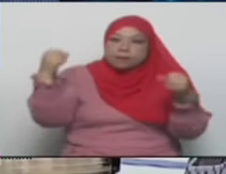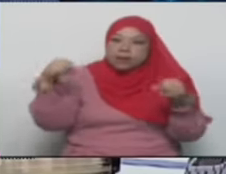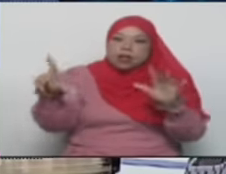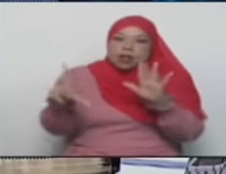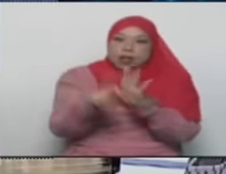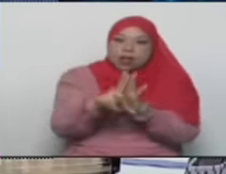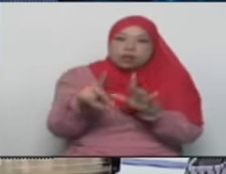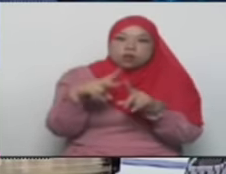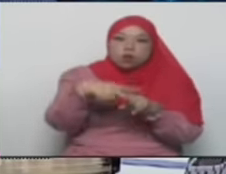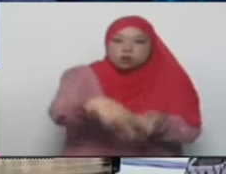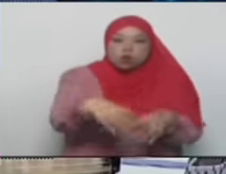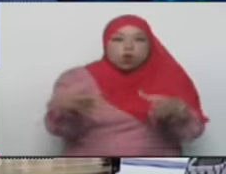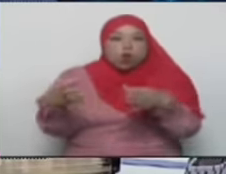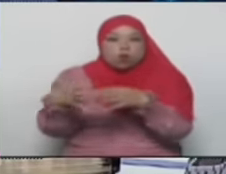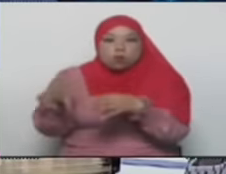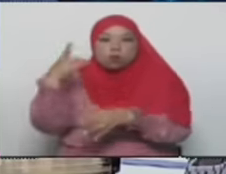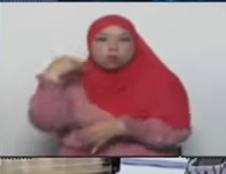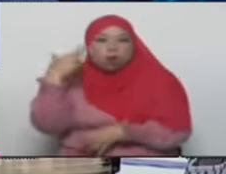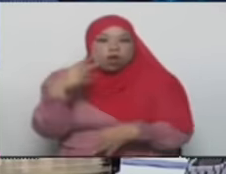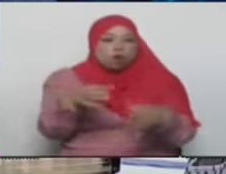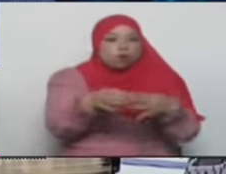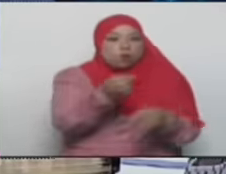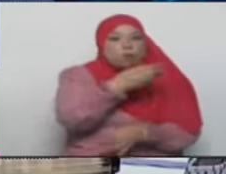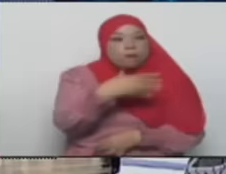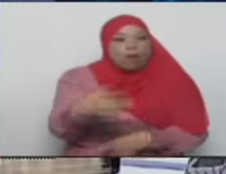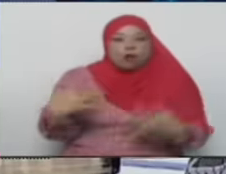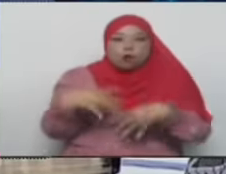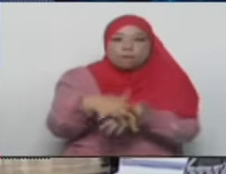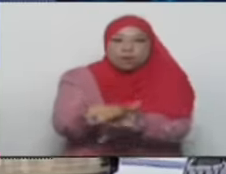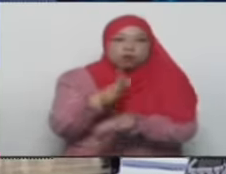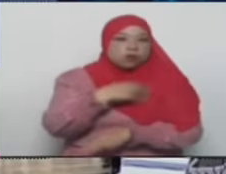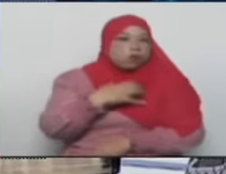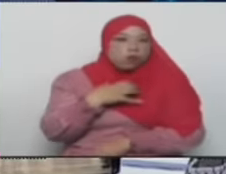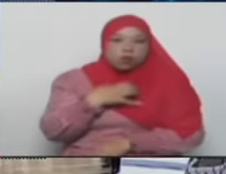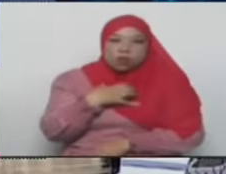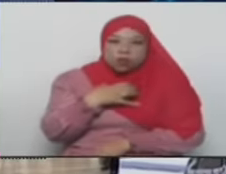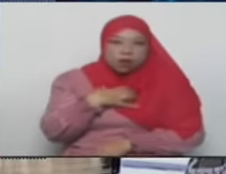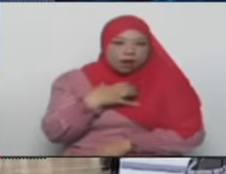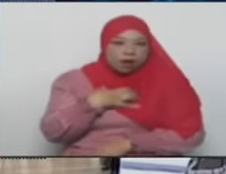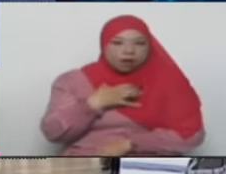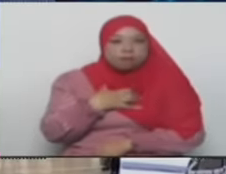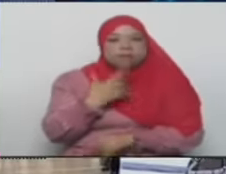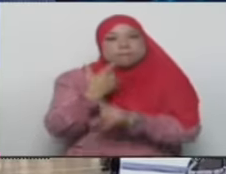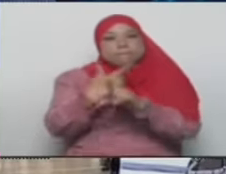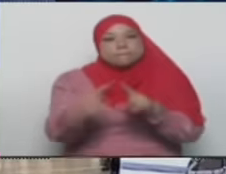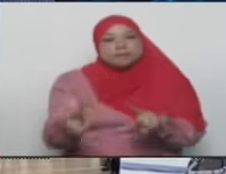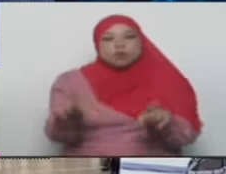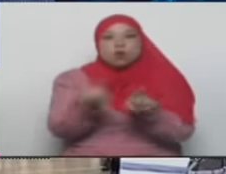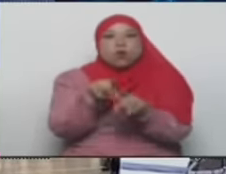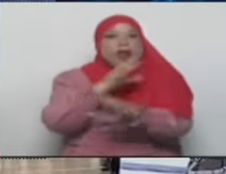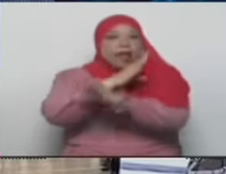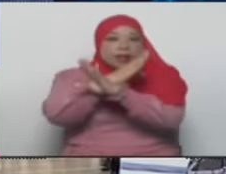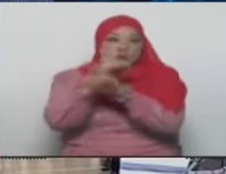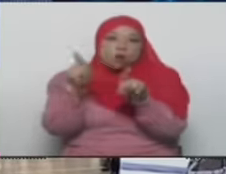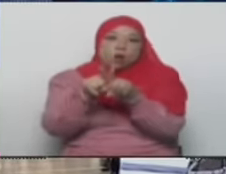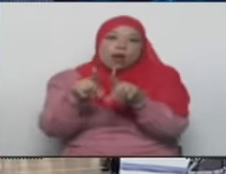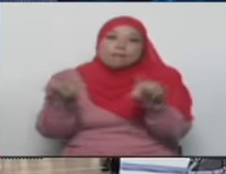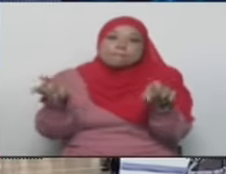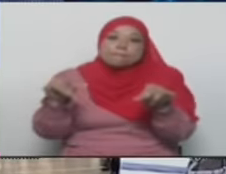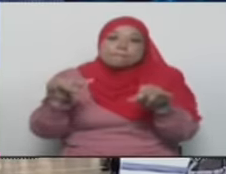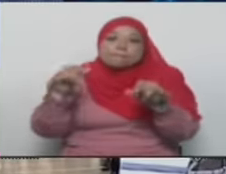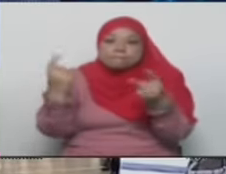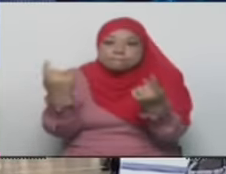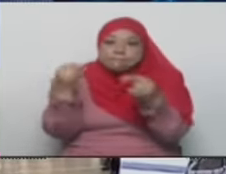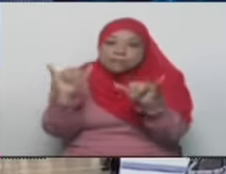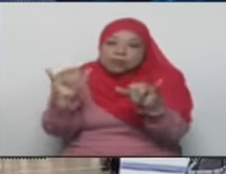le entregan el poder espacial de los Estados Unidos. ¿Quién se lo entregó? Vaya usted a saber. Eso se va a